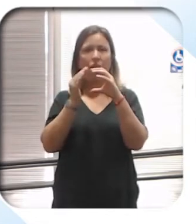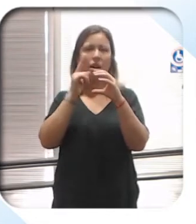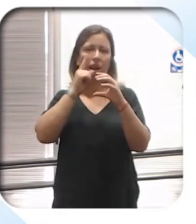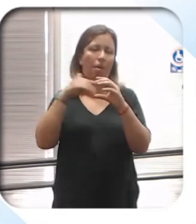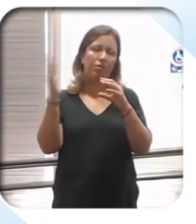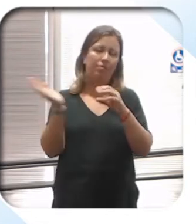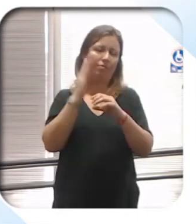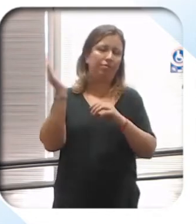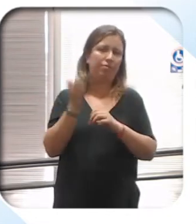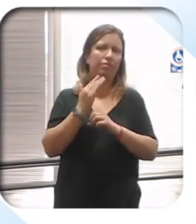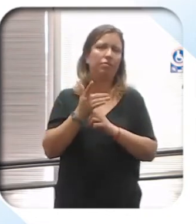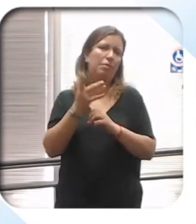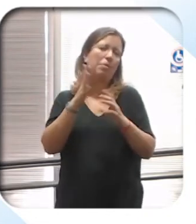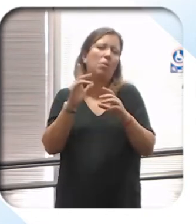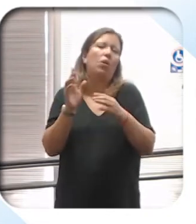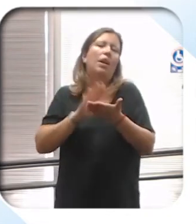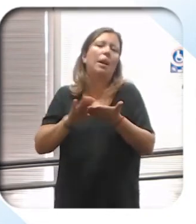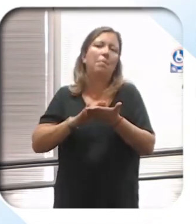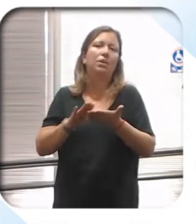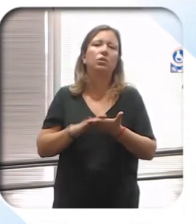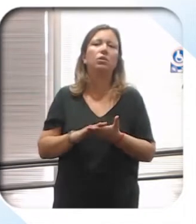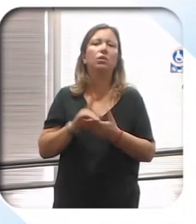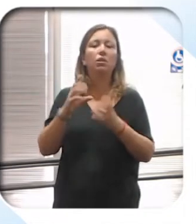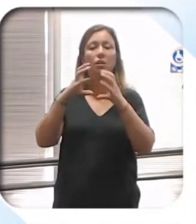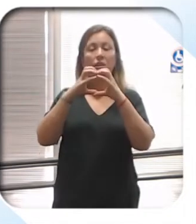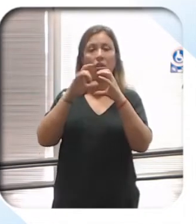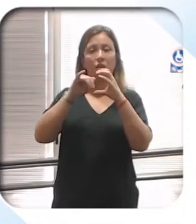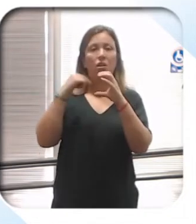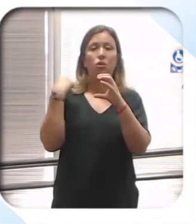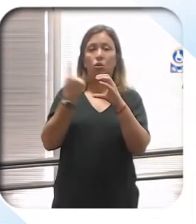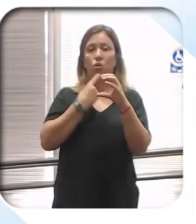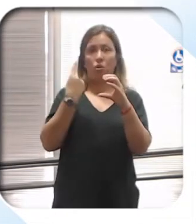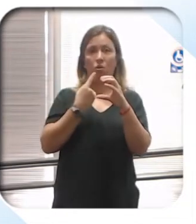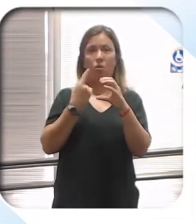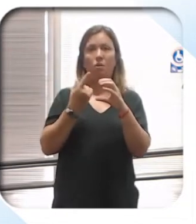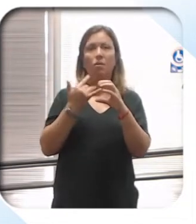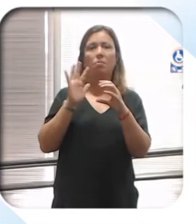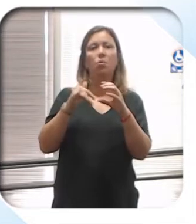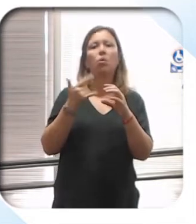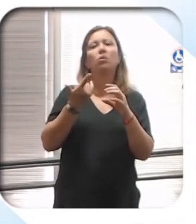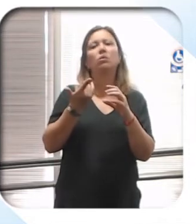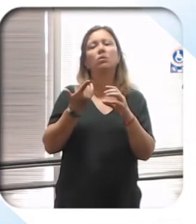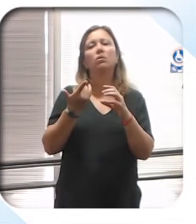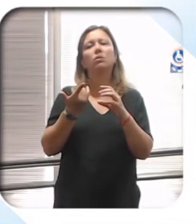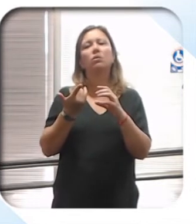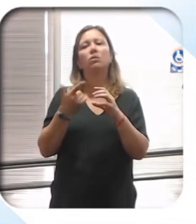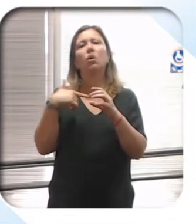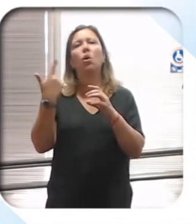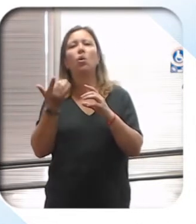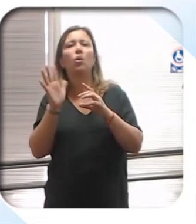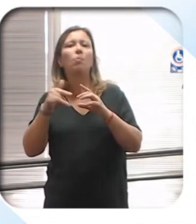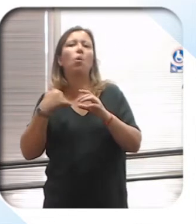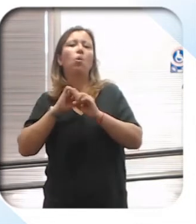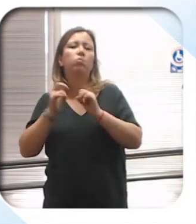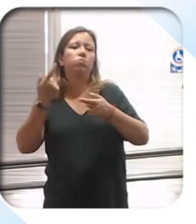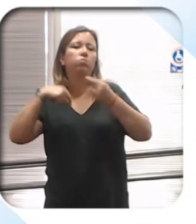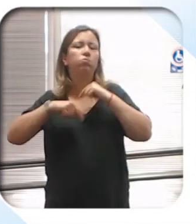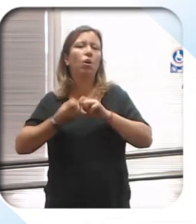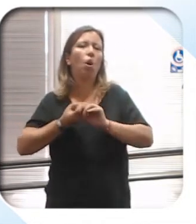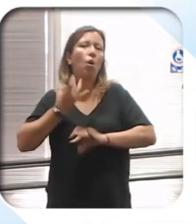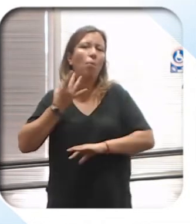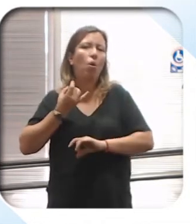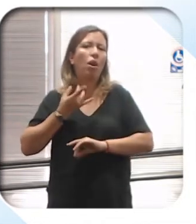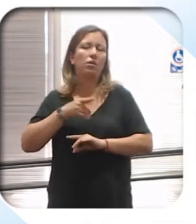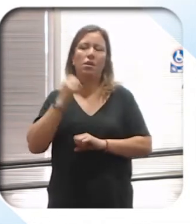rápido porque más o menos es un repaso, el sistema nervioso autónomo, parasimpático y simpático, y los neurotransmisores y hormonas que